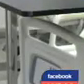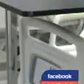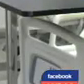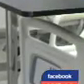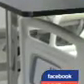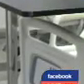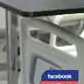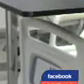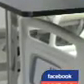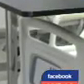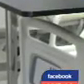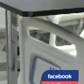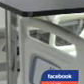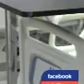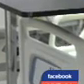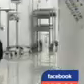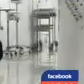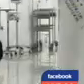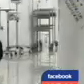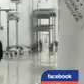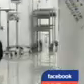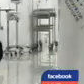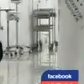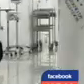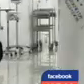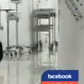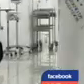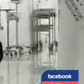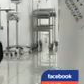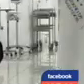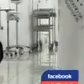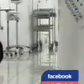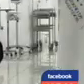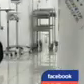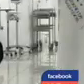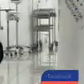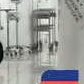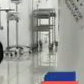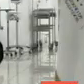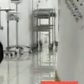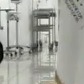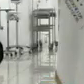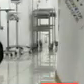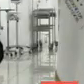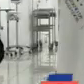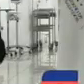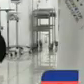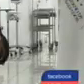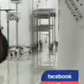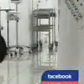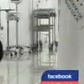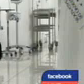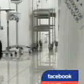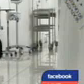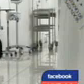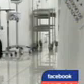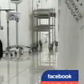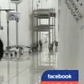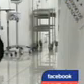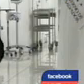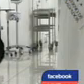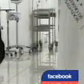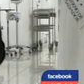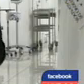medidas contra el virus. Va a haber un incremento porque la modelación estadística nos predice que pueden haber incrementos en el